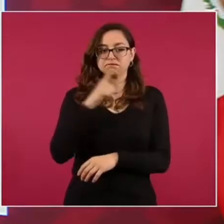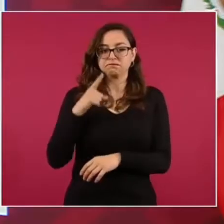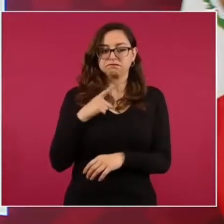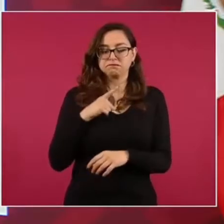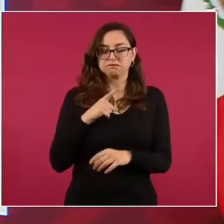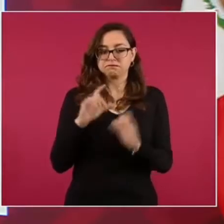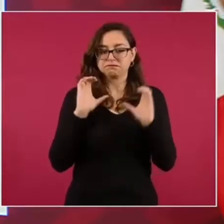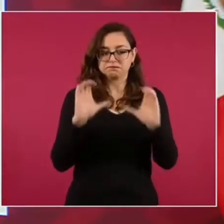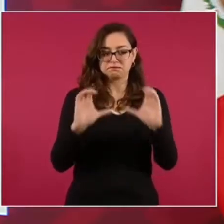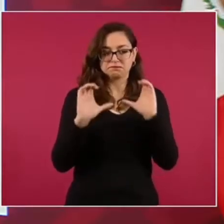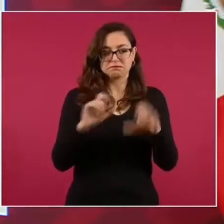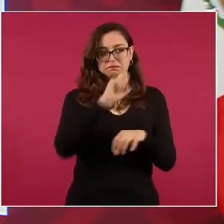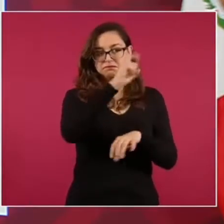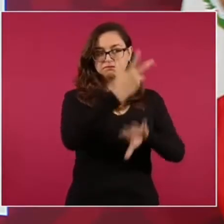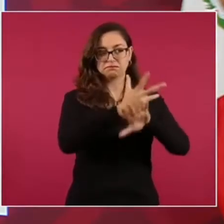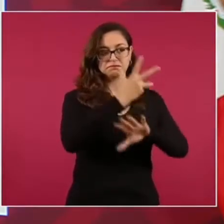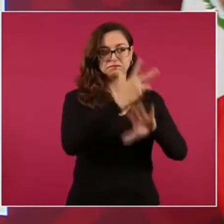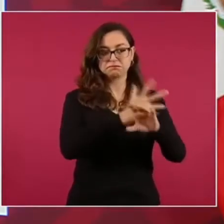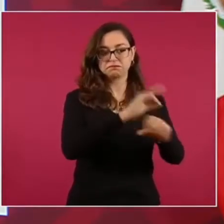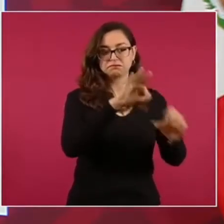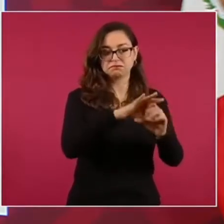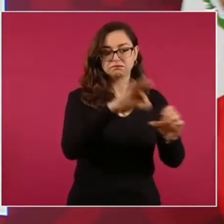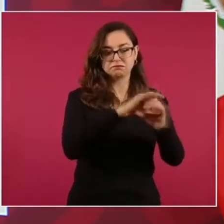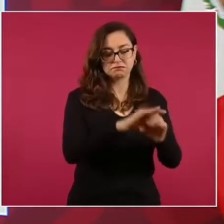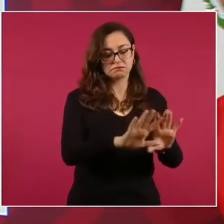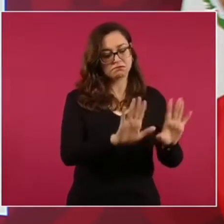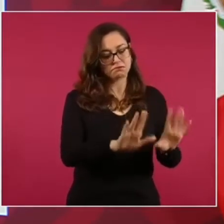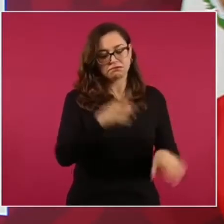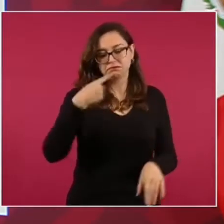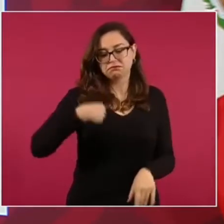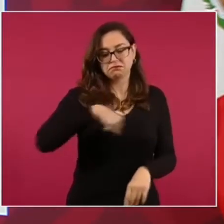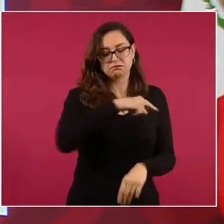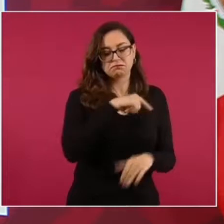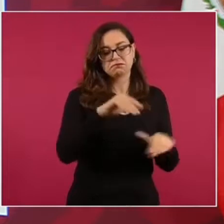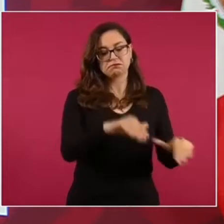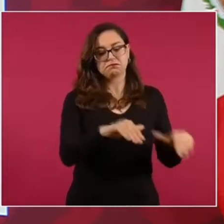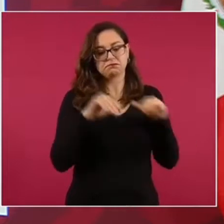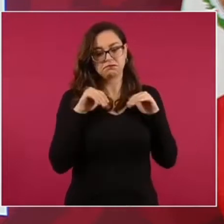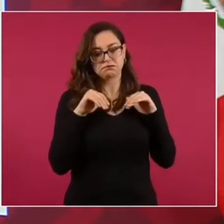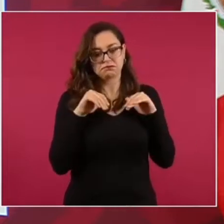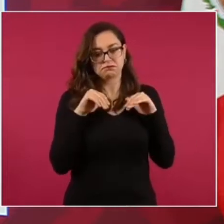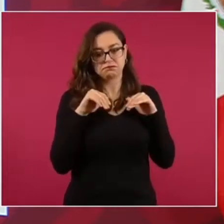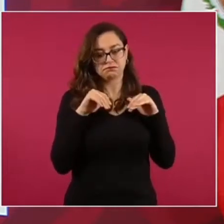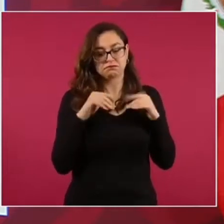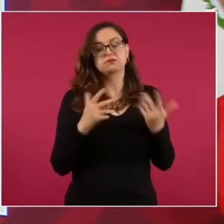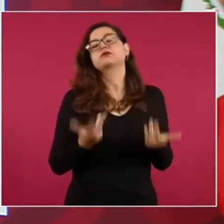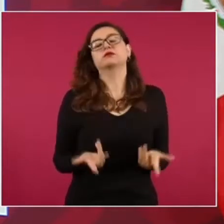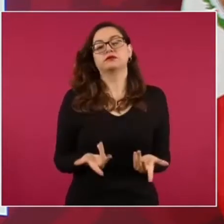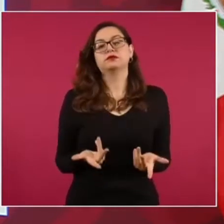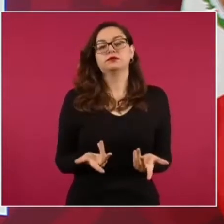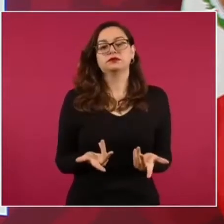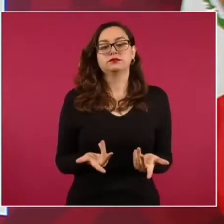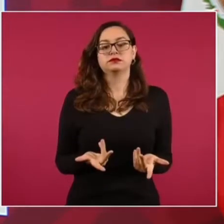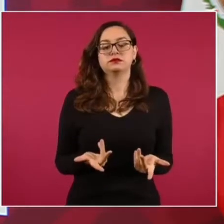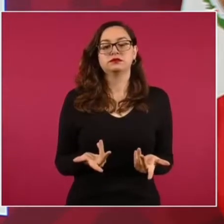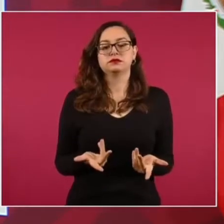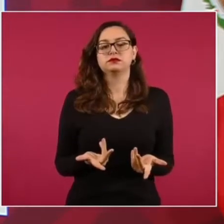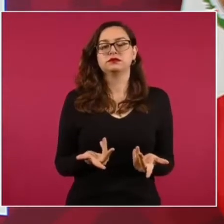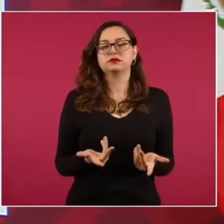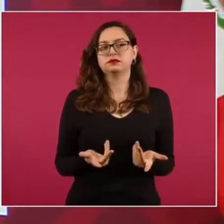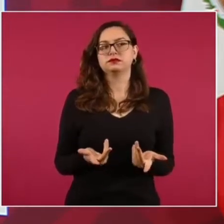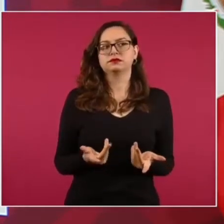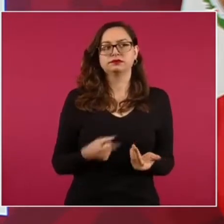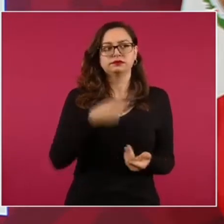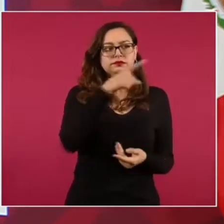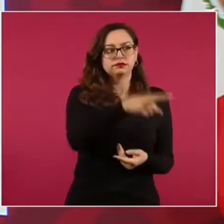en Estados Unidos. Entonces, sí expresamos nuestra inconformidad,